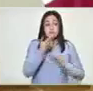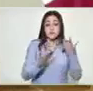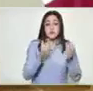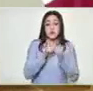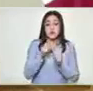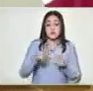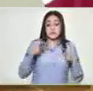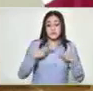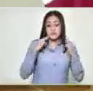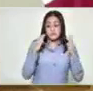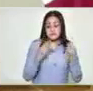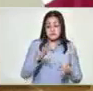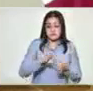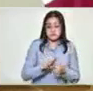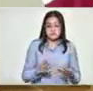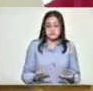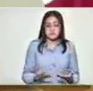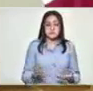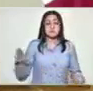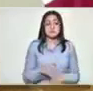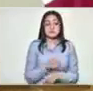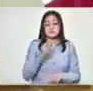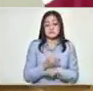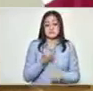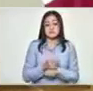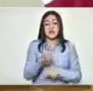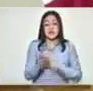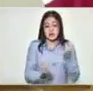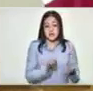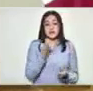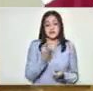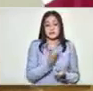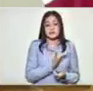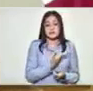delincuentes, porque también hay quien pretende eso.